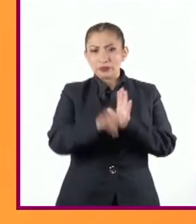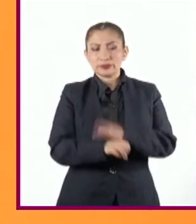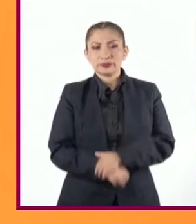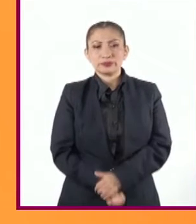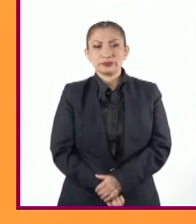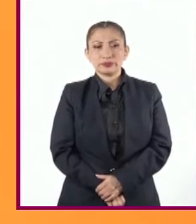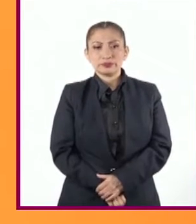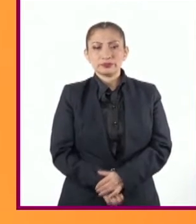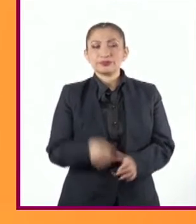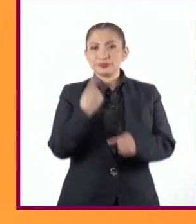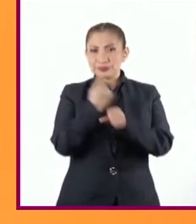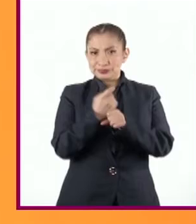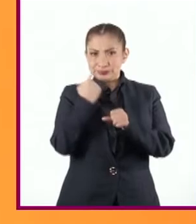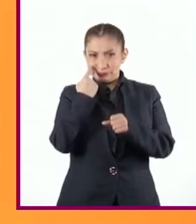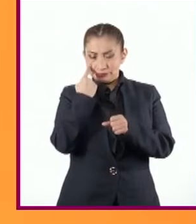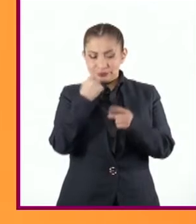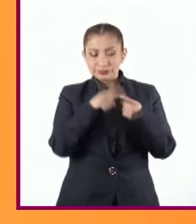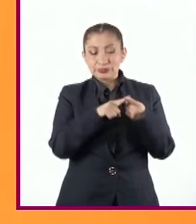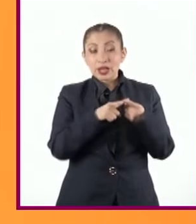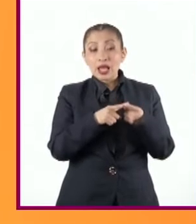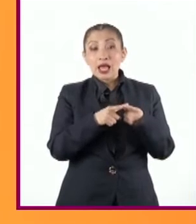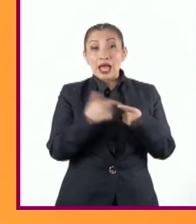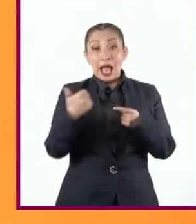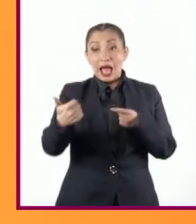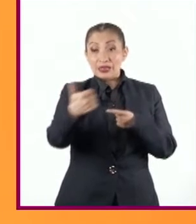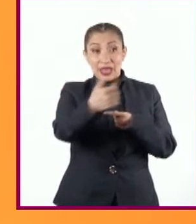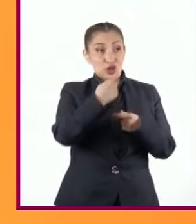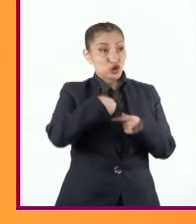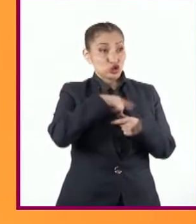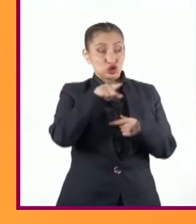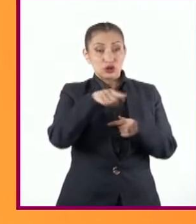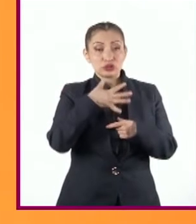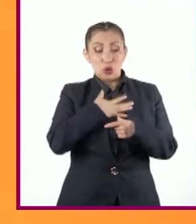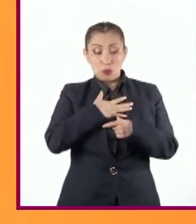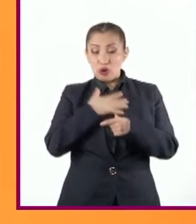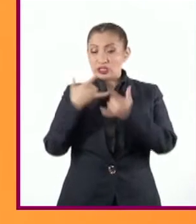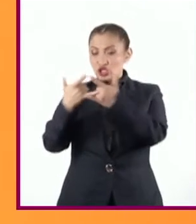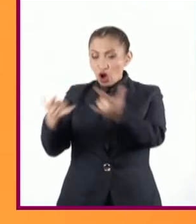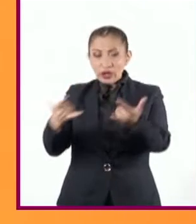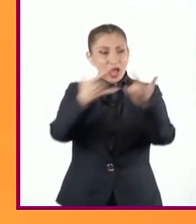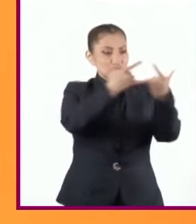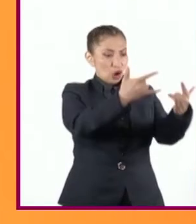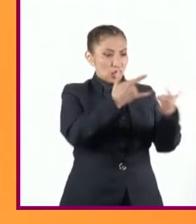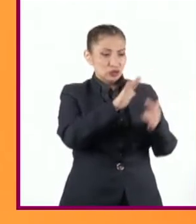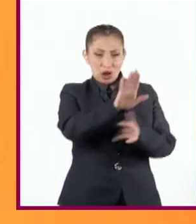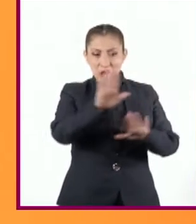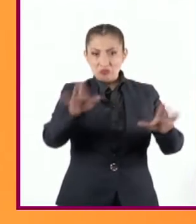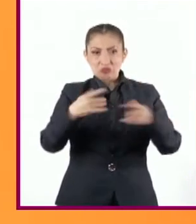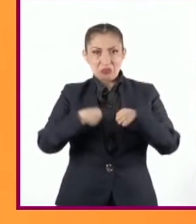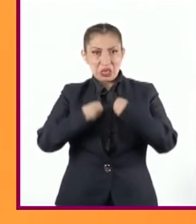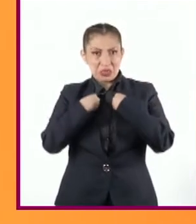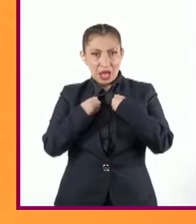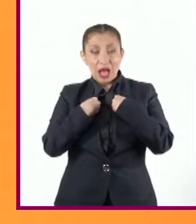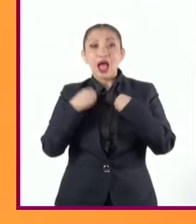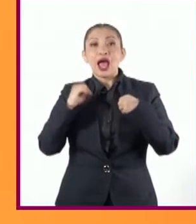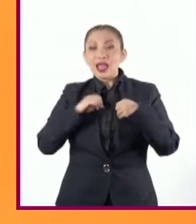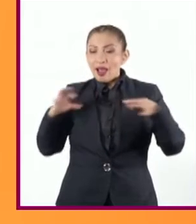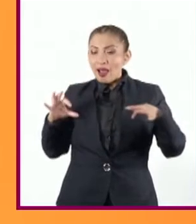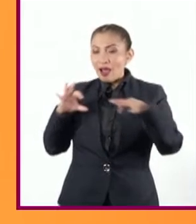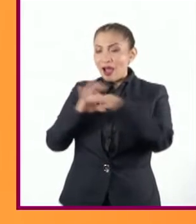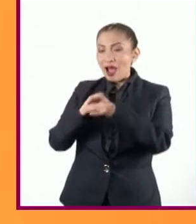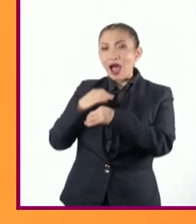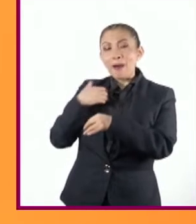ejemplos. Primero, cada uno de nosotros tenemos nuestra propia historia, que se mezcla con la de nuestros padres